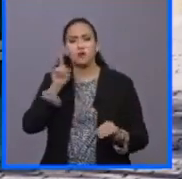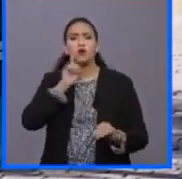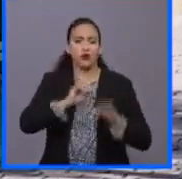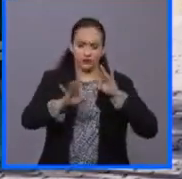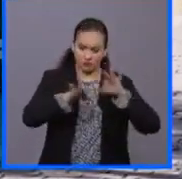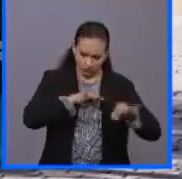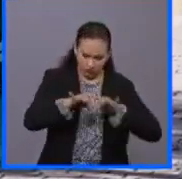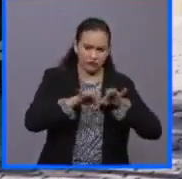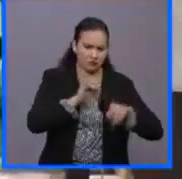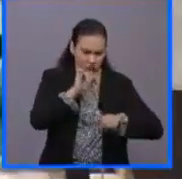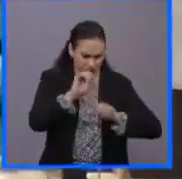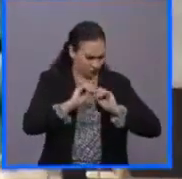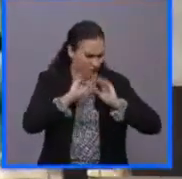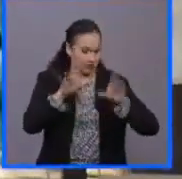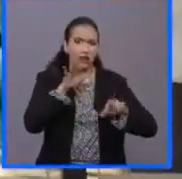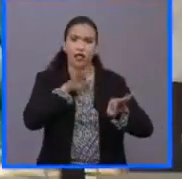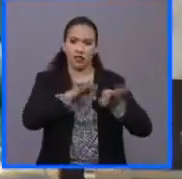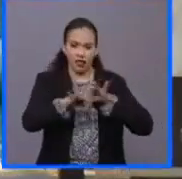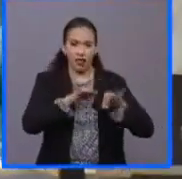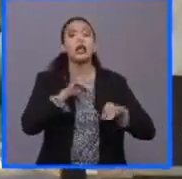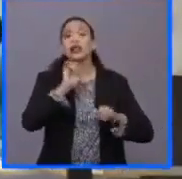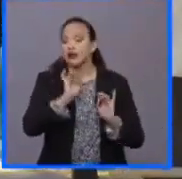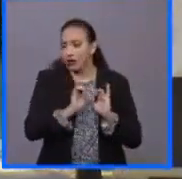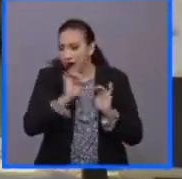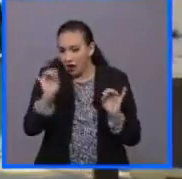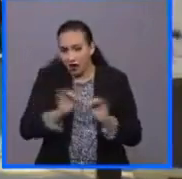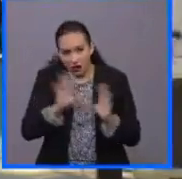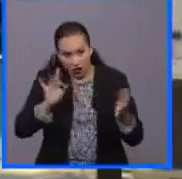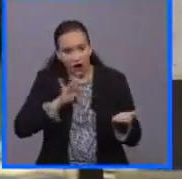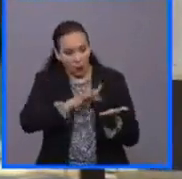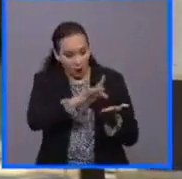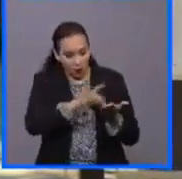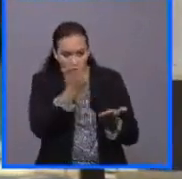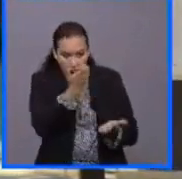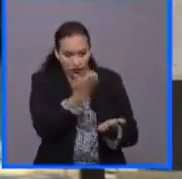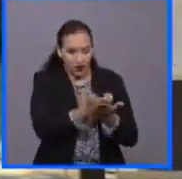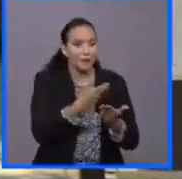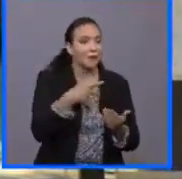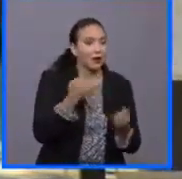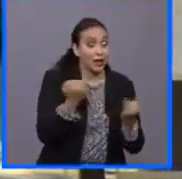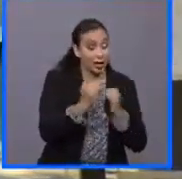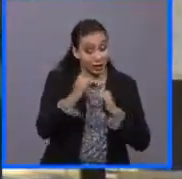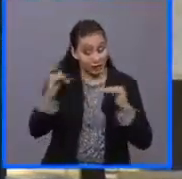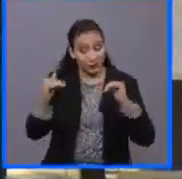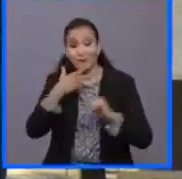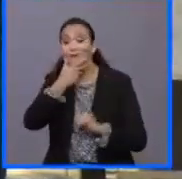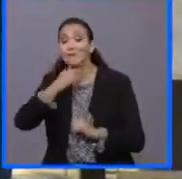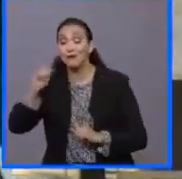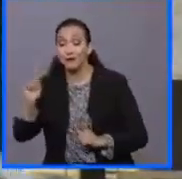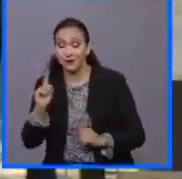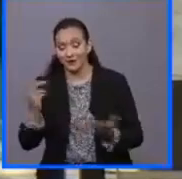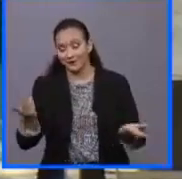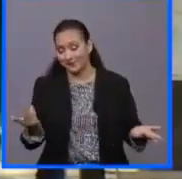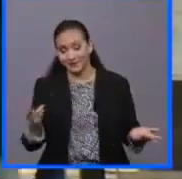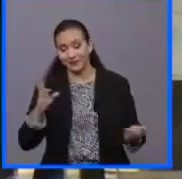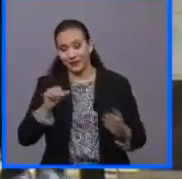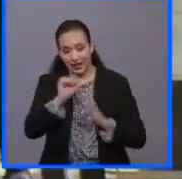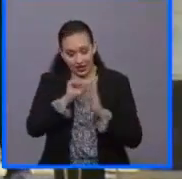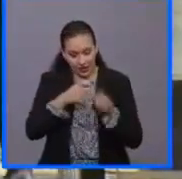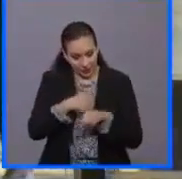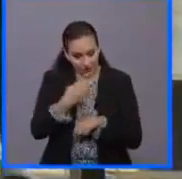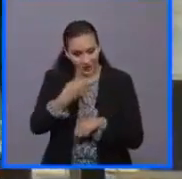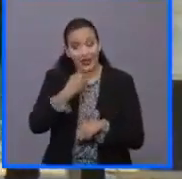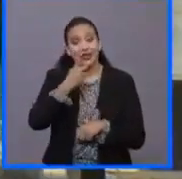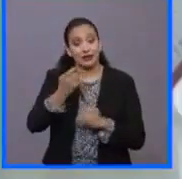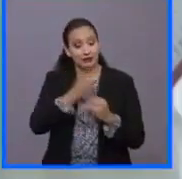como los lineamientos que regulan el apoyo económico, violan el derecho a la igualdad protegido por el artículo 4